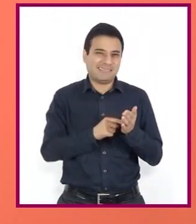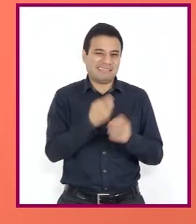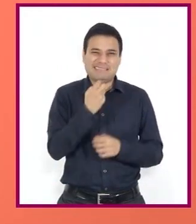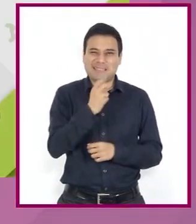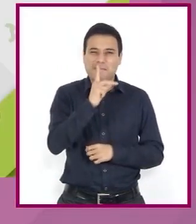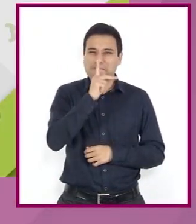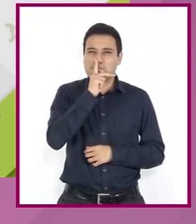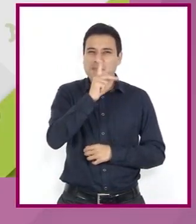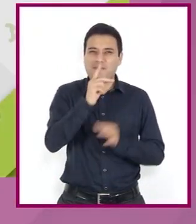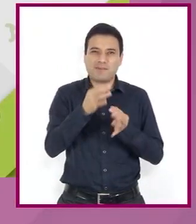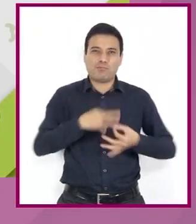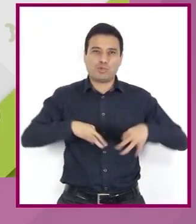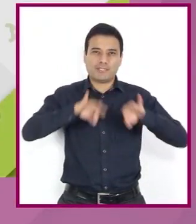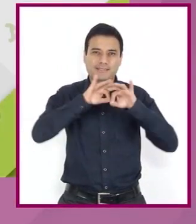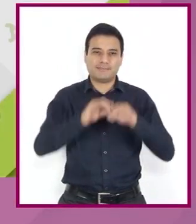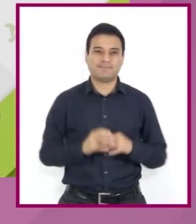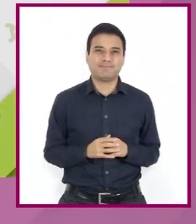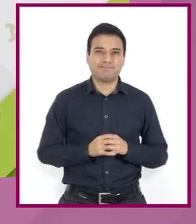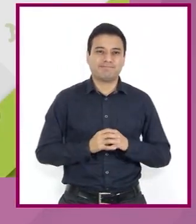la biología.